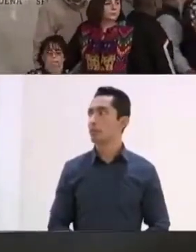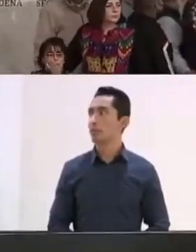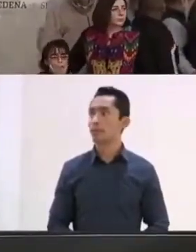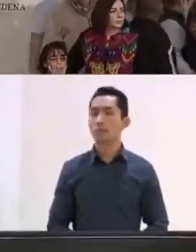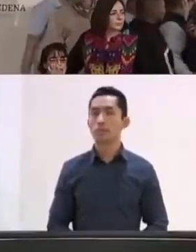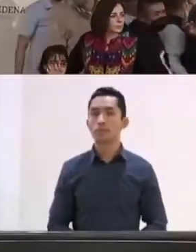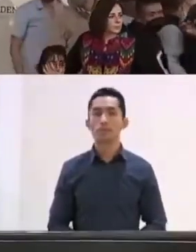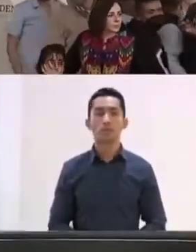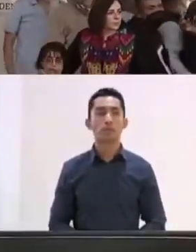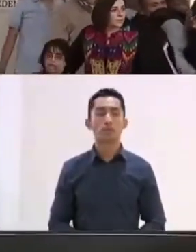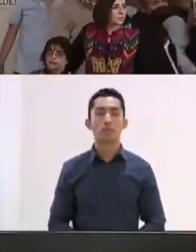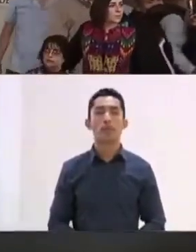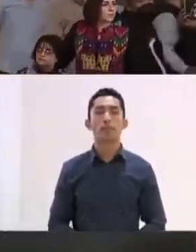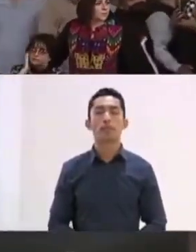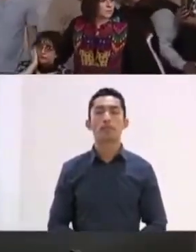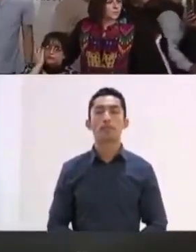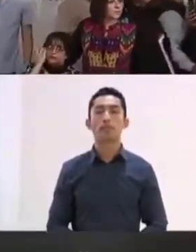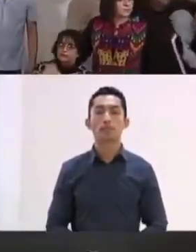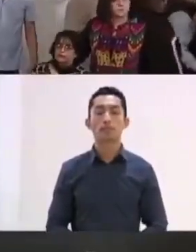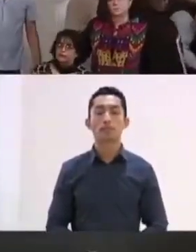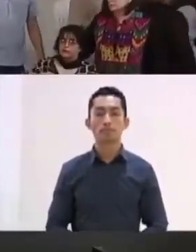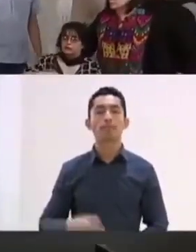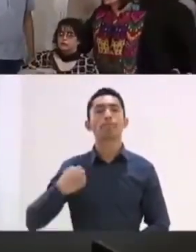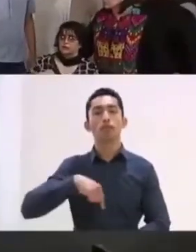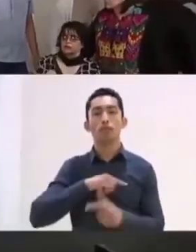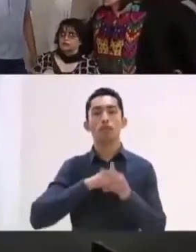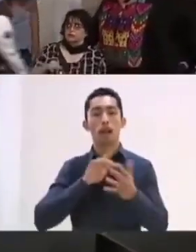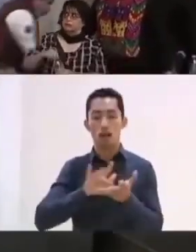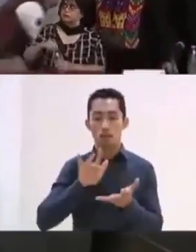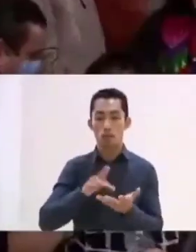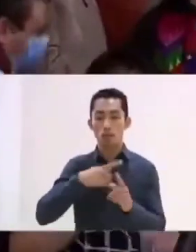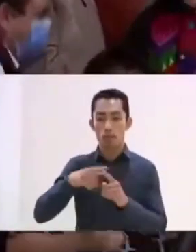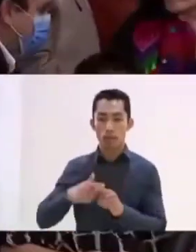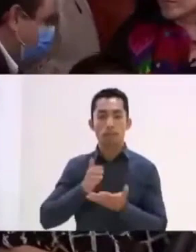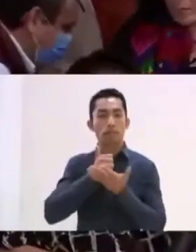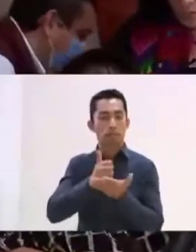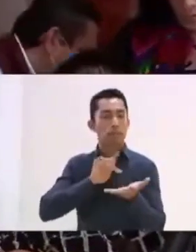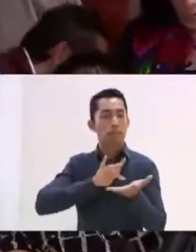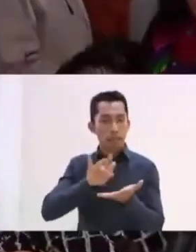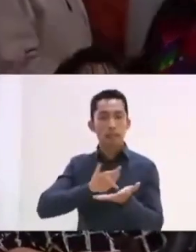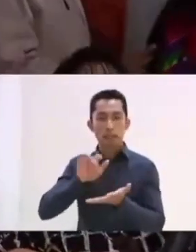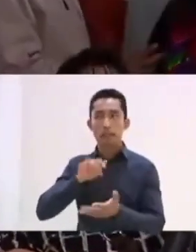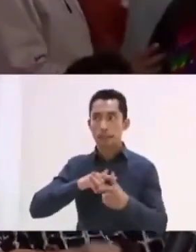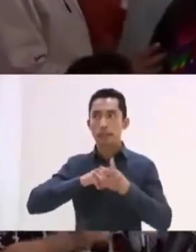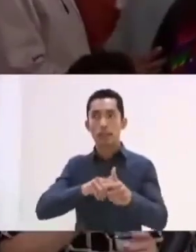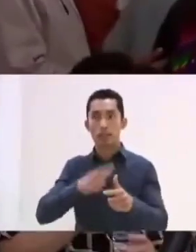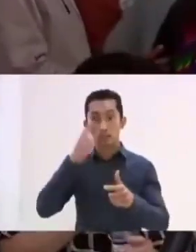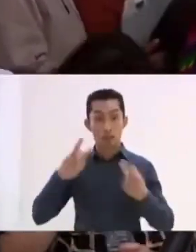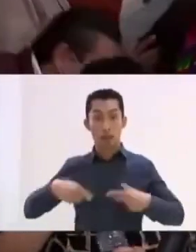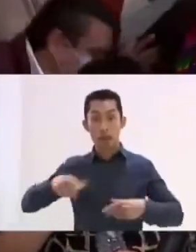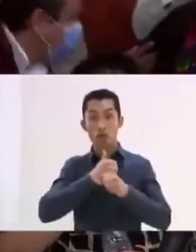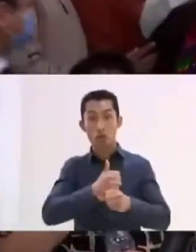Vamos a seguir entregando los apoyos para los que fueron afectados.